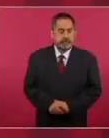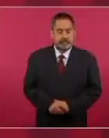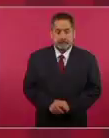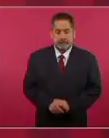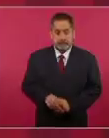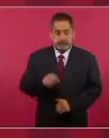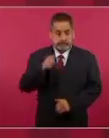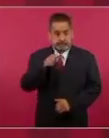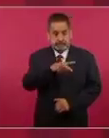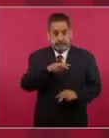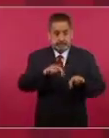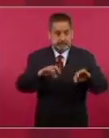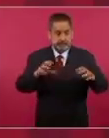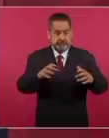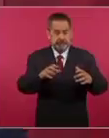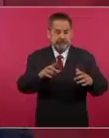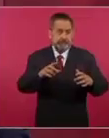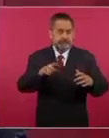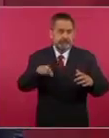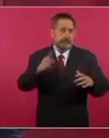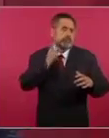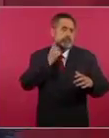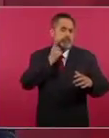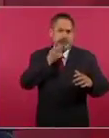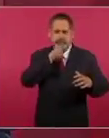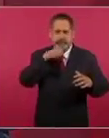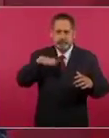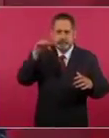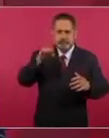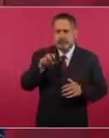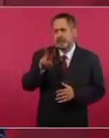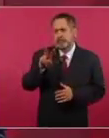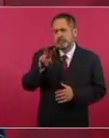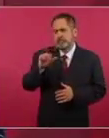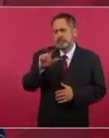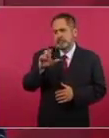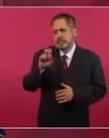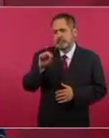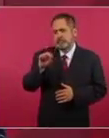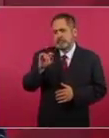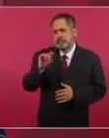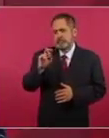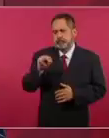también es diputado ya grande Valentín Gómez Farías,